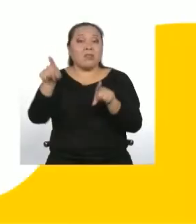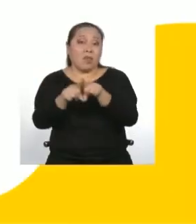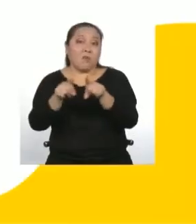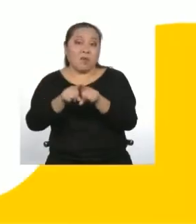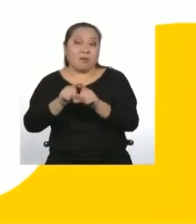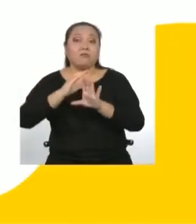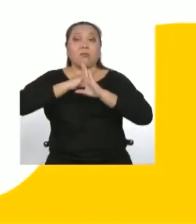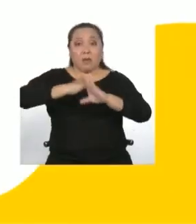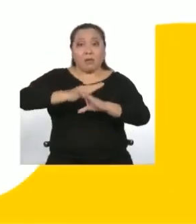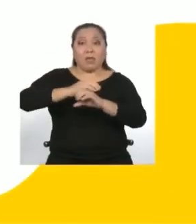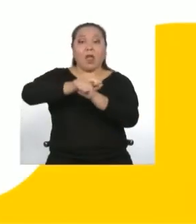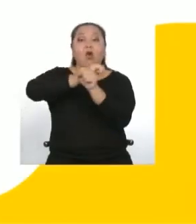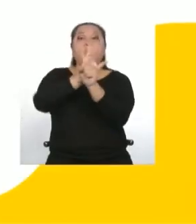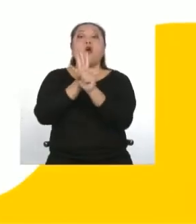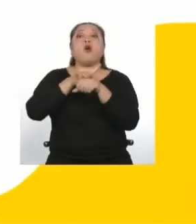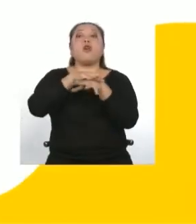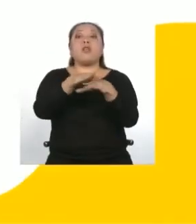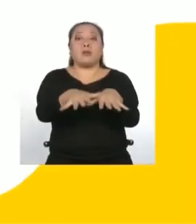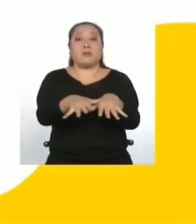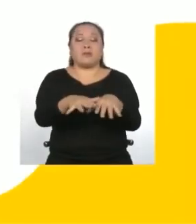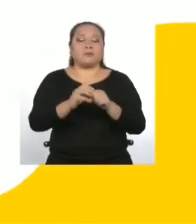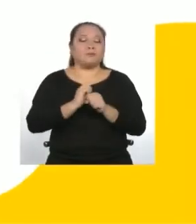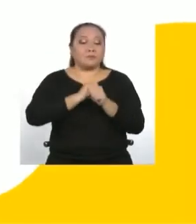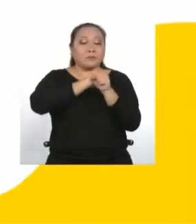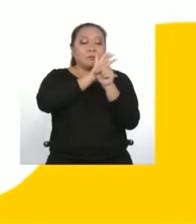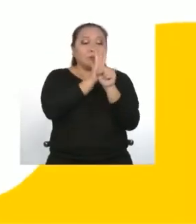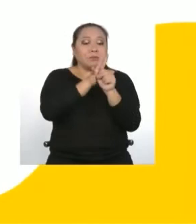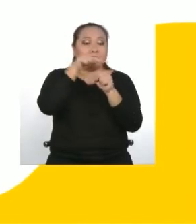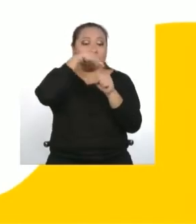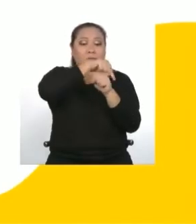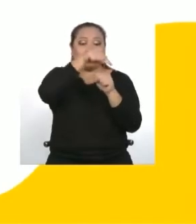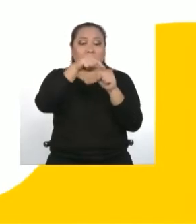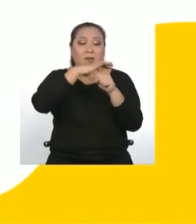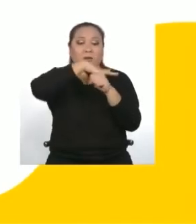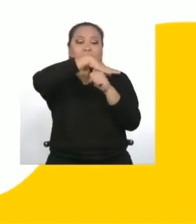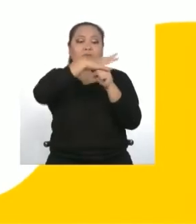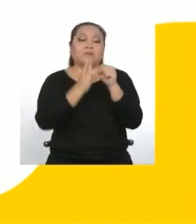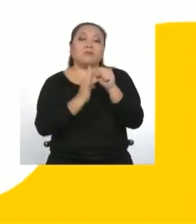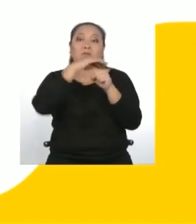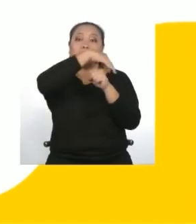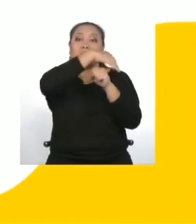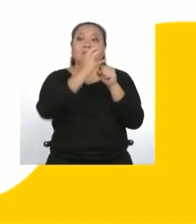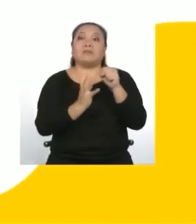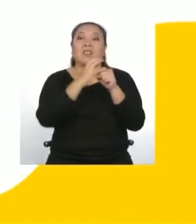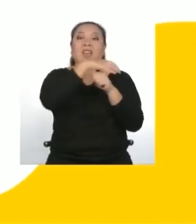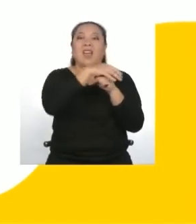hace? El coronavirus tiene una membrana de moléculas oleosas y está